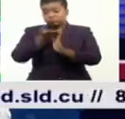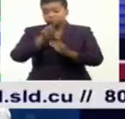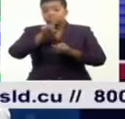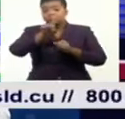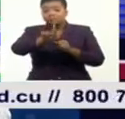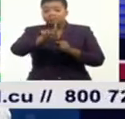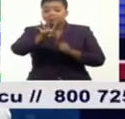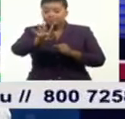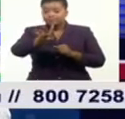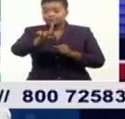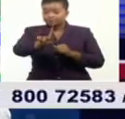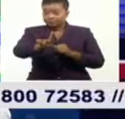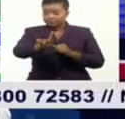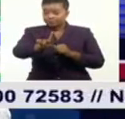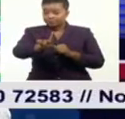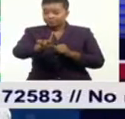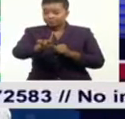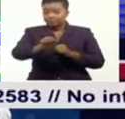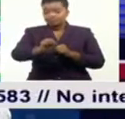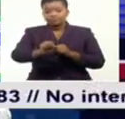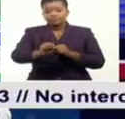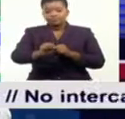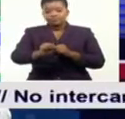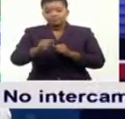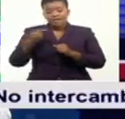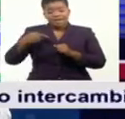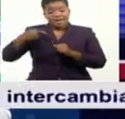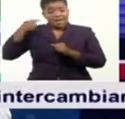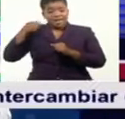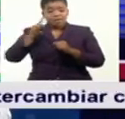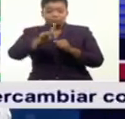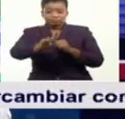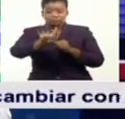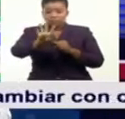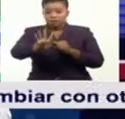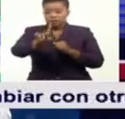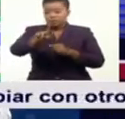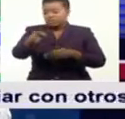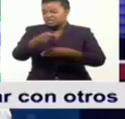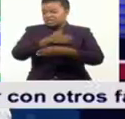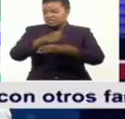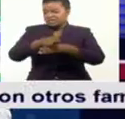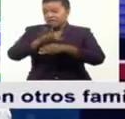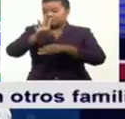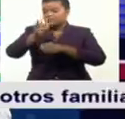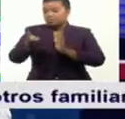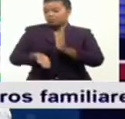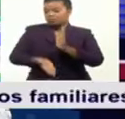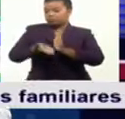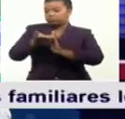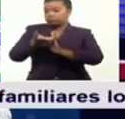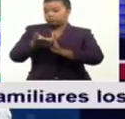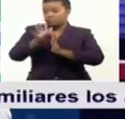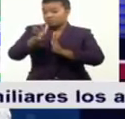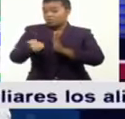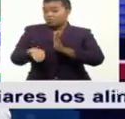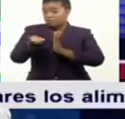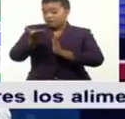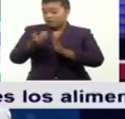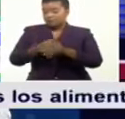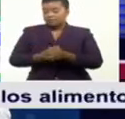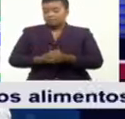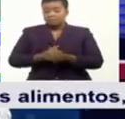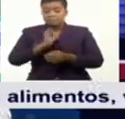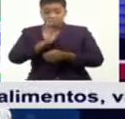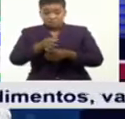141 hasta en el día de ayer, estamos hablando de 5 más que el día anterior, y de ellos